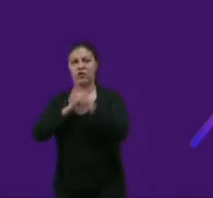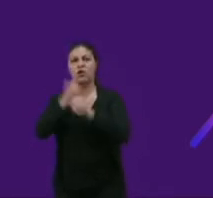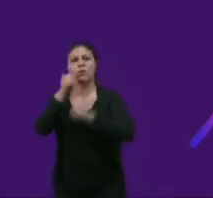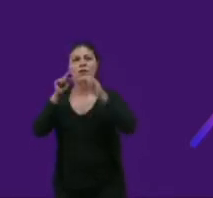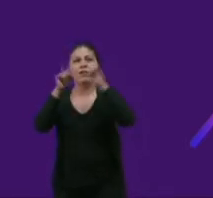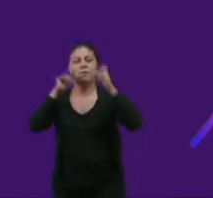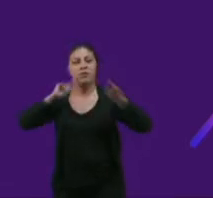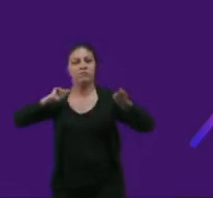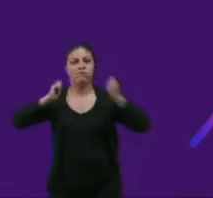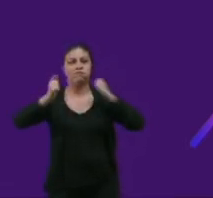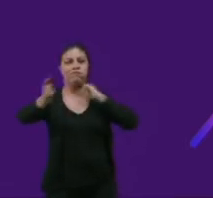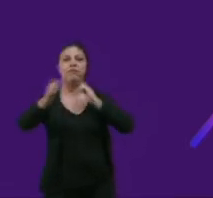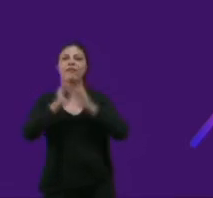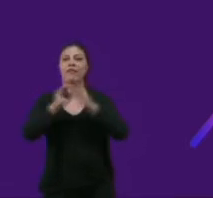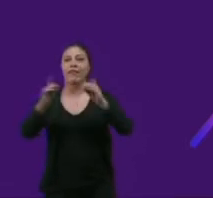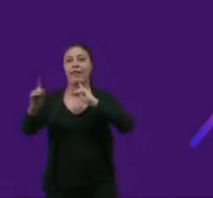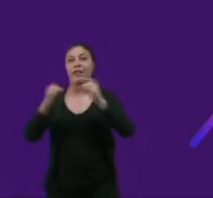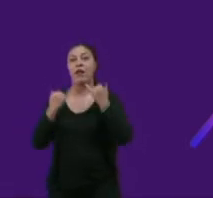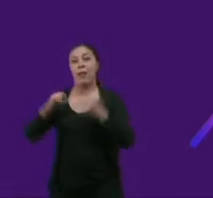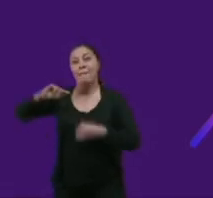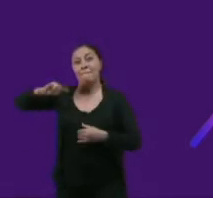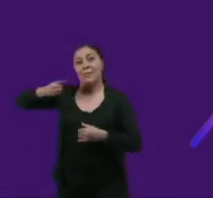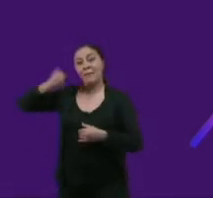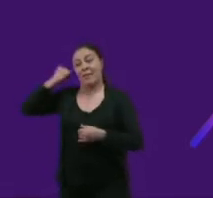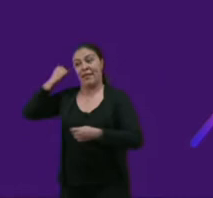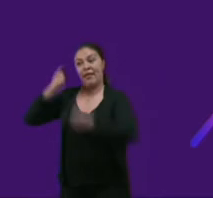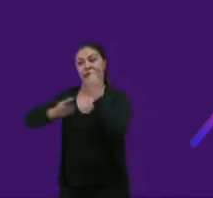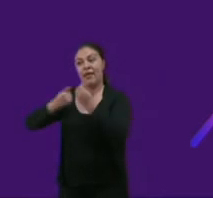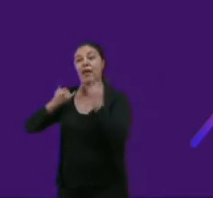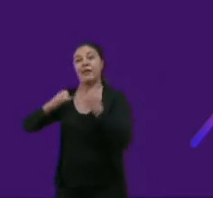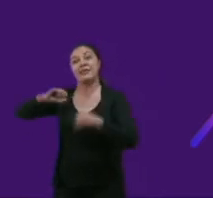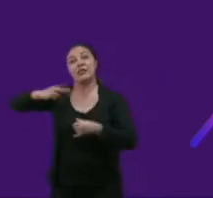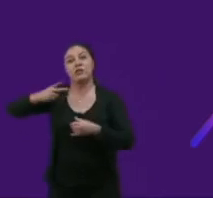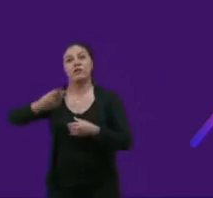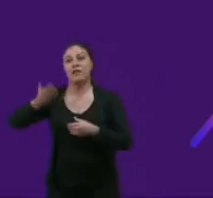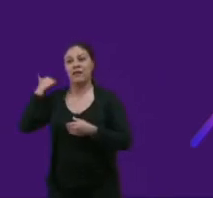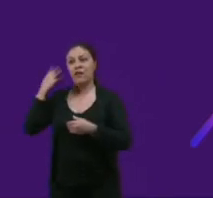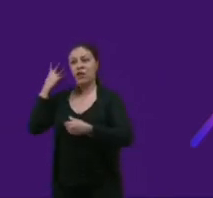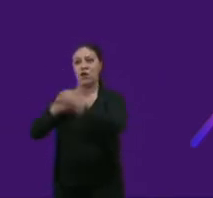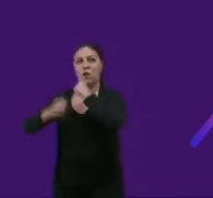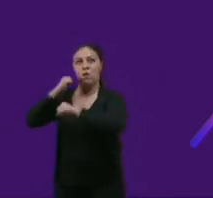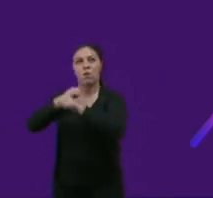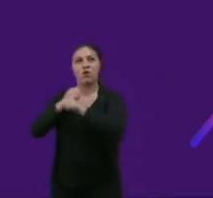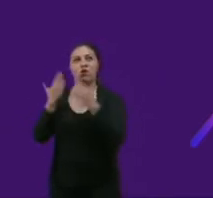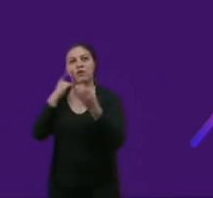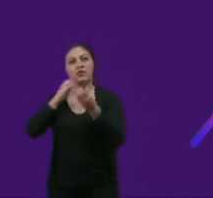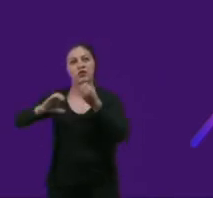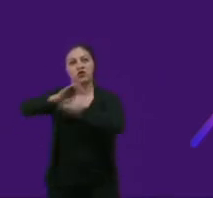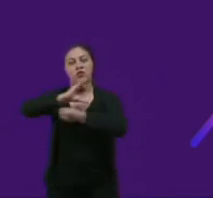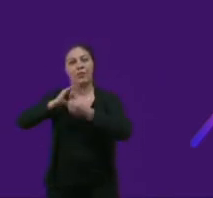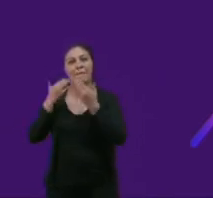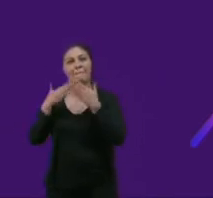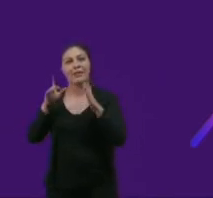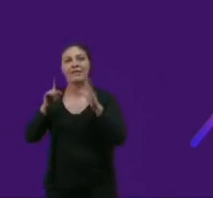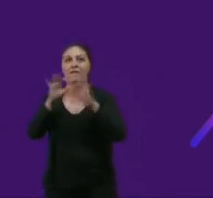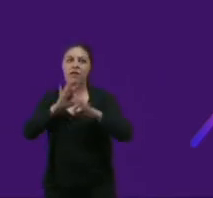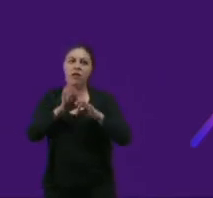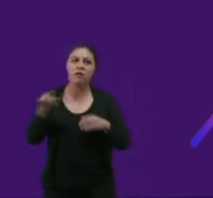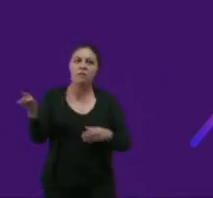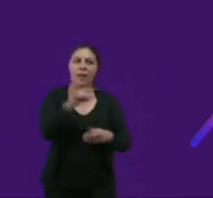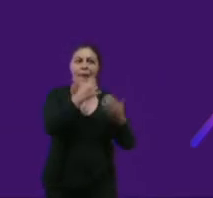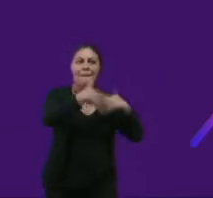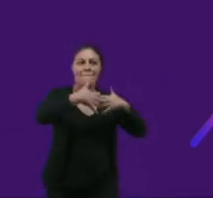es mi segundo emprendimiento el cual fundé hace cuatro años en ciudad el saber panamá para ayudar a las empresas de consumo masivo